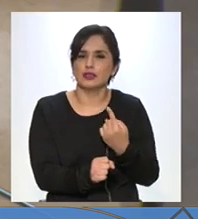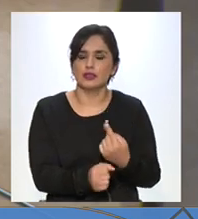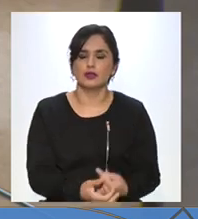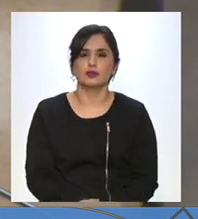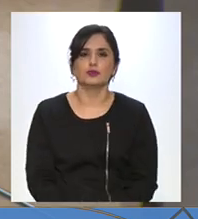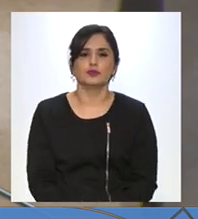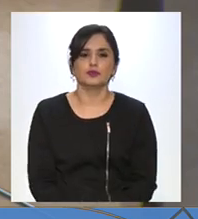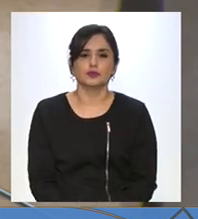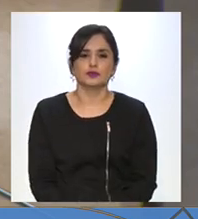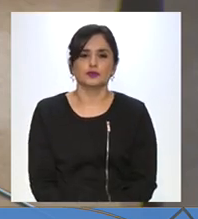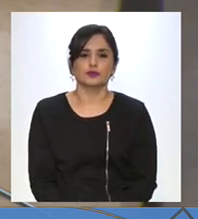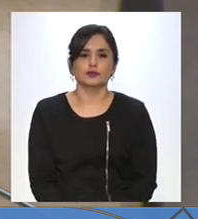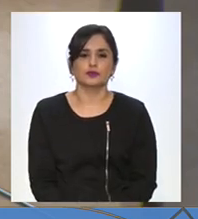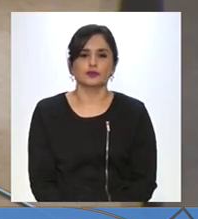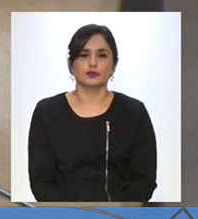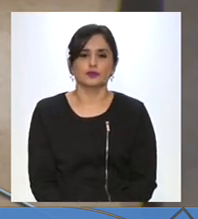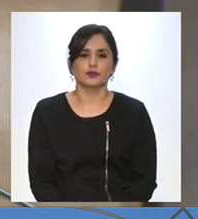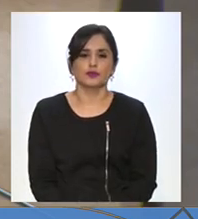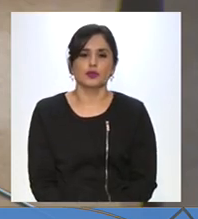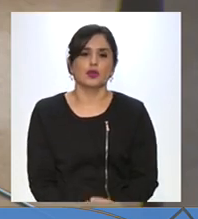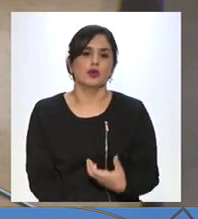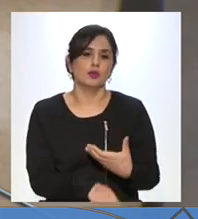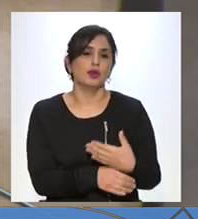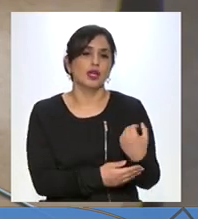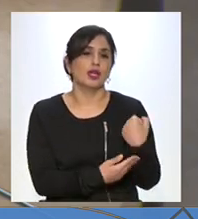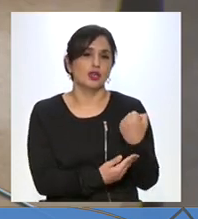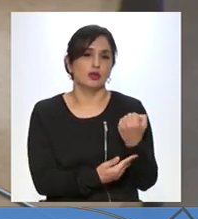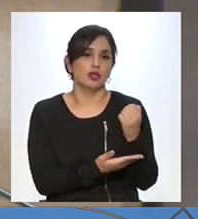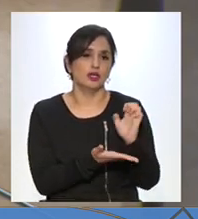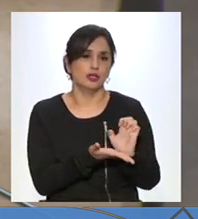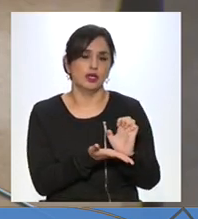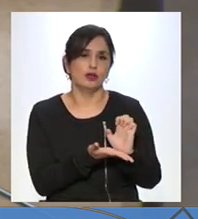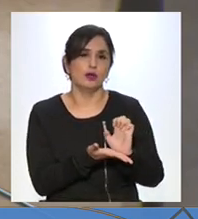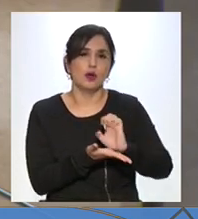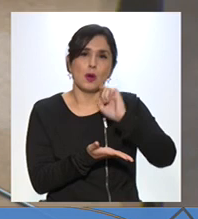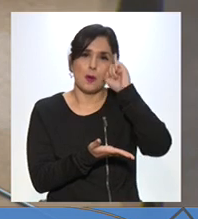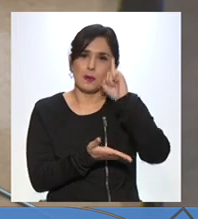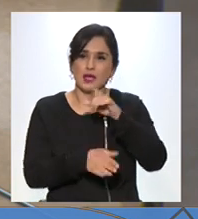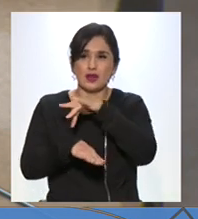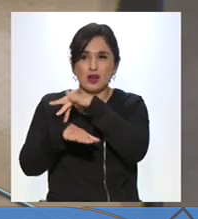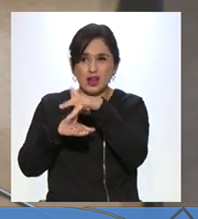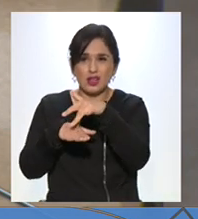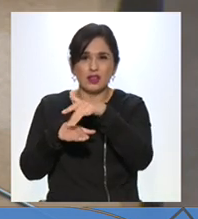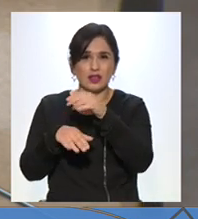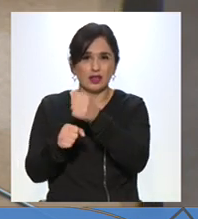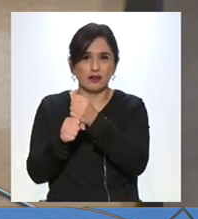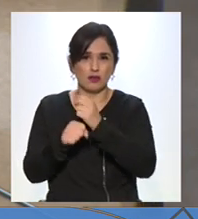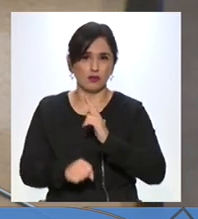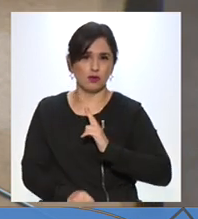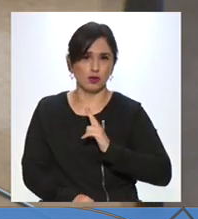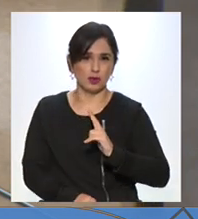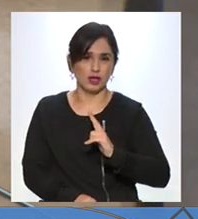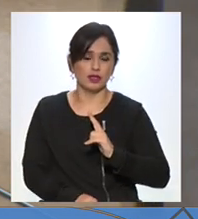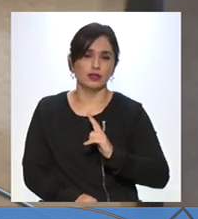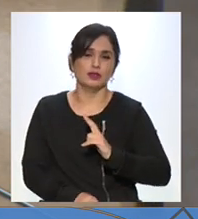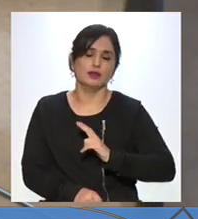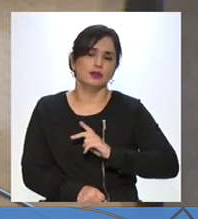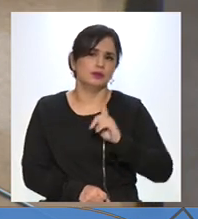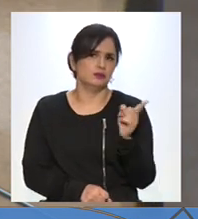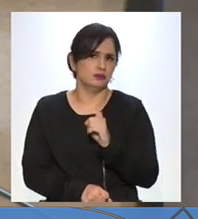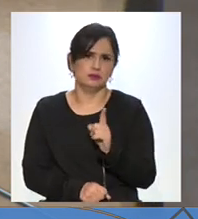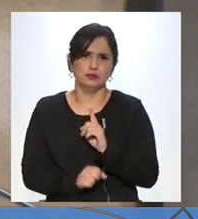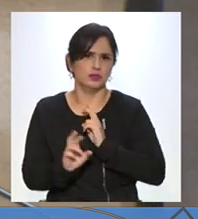oferta por la existencia de las ayudas estatales, pero probablemente cuando hablamos de vacantes, que son empleos formales, probablemente no